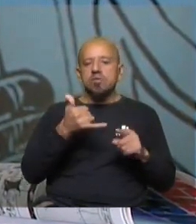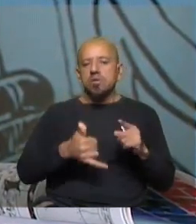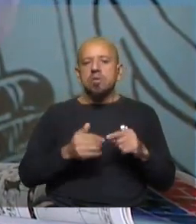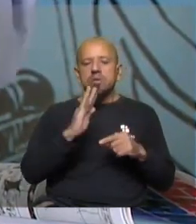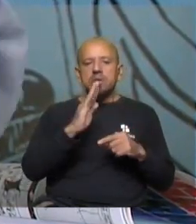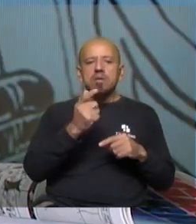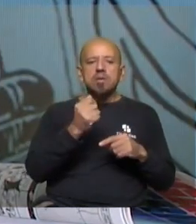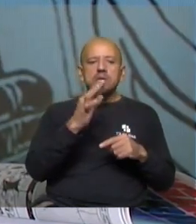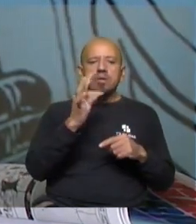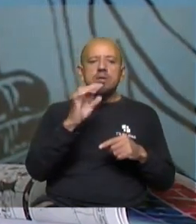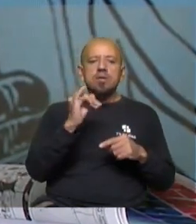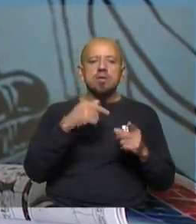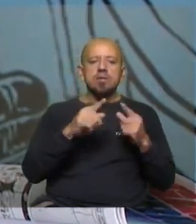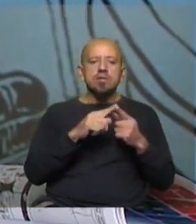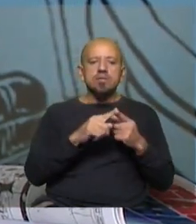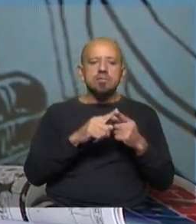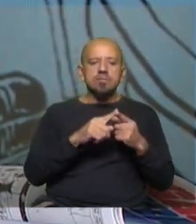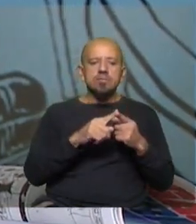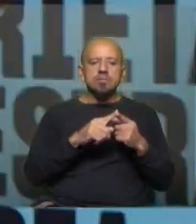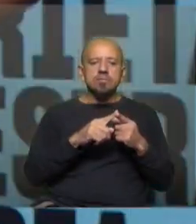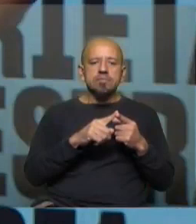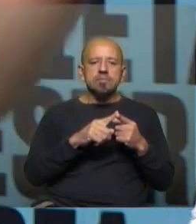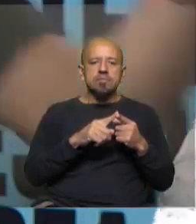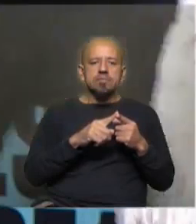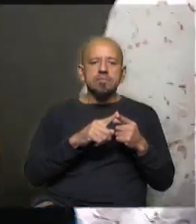y hay otros artigas también en la historieta